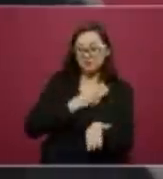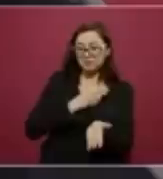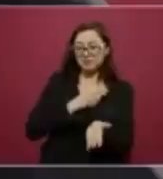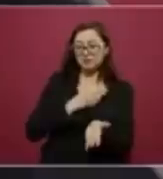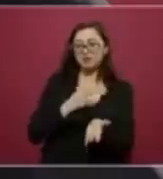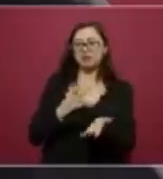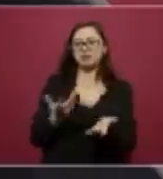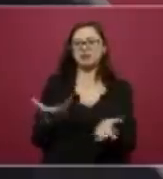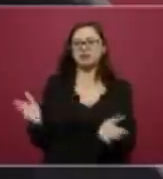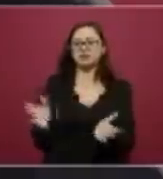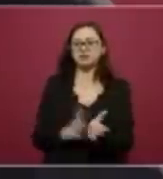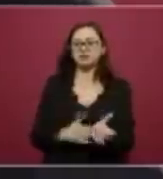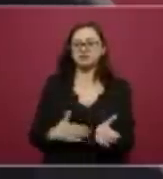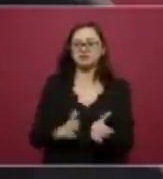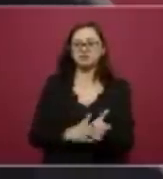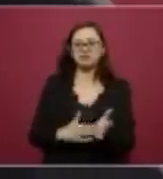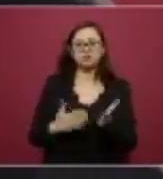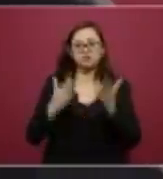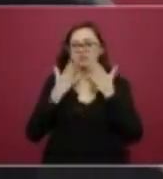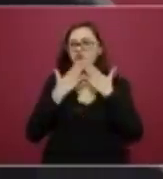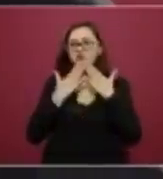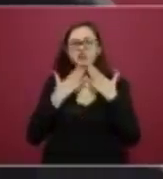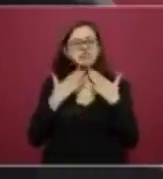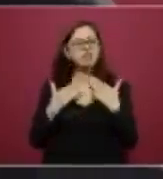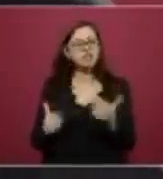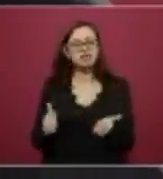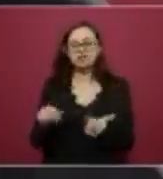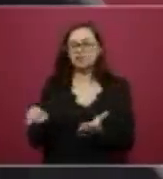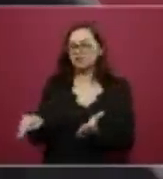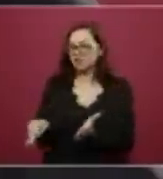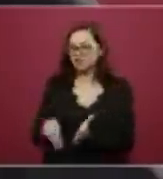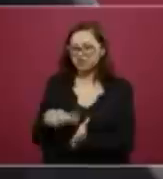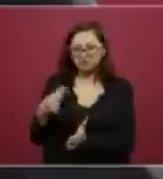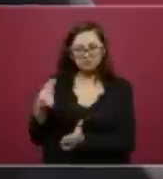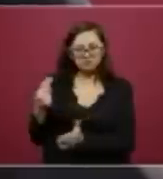un documento sin firma se entregó